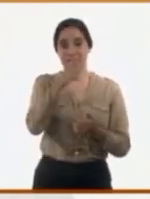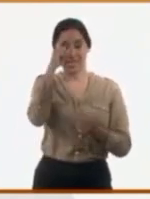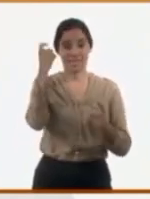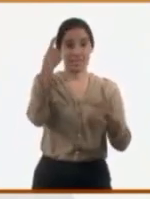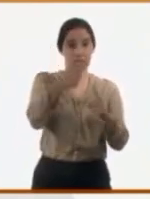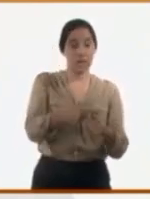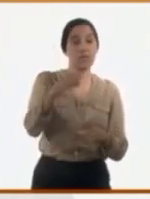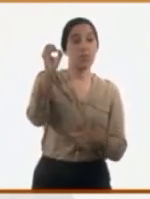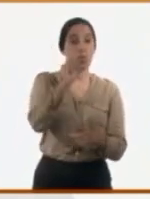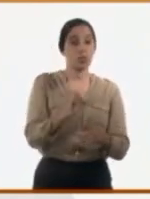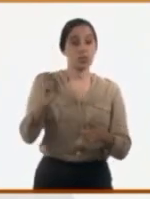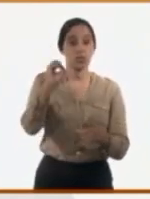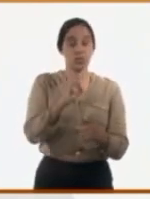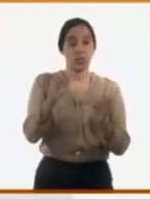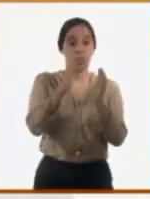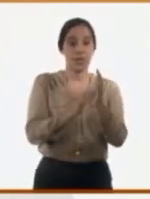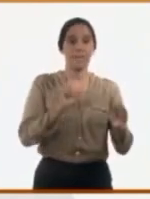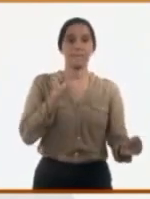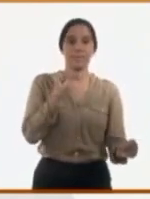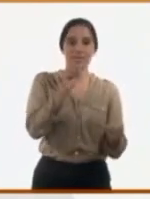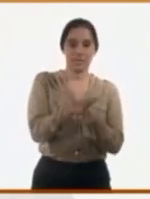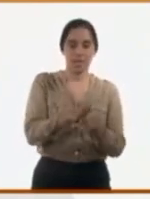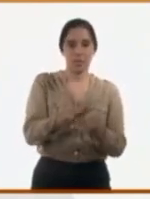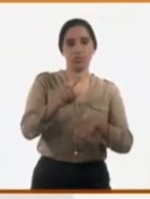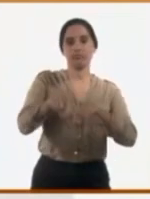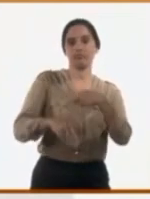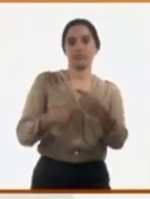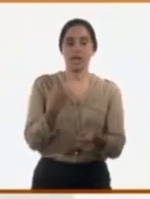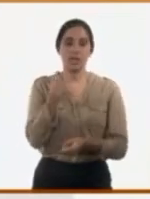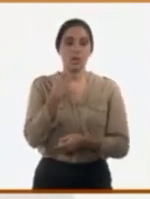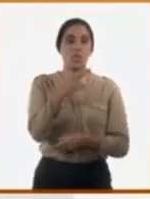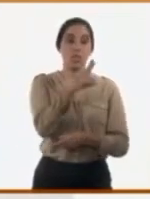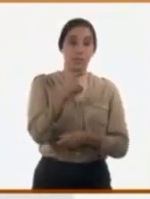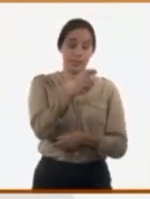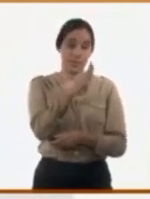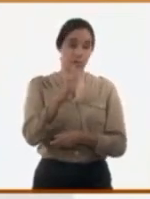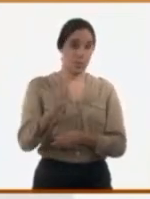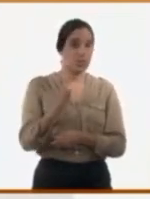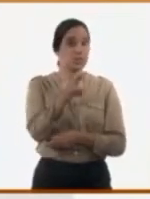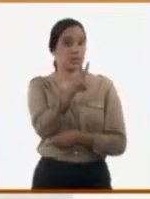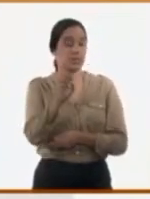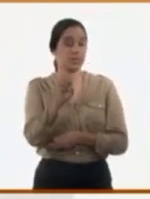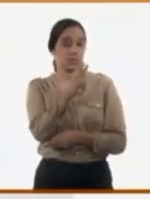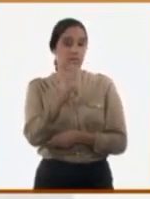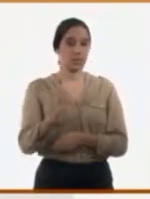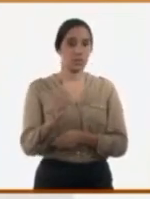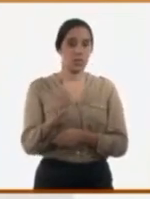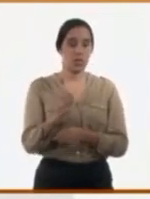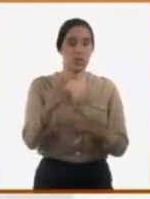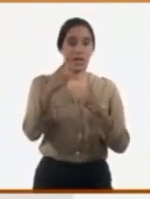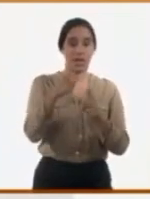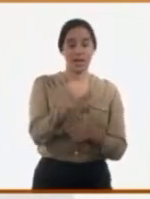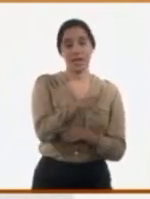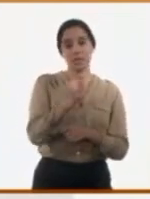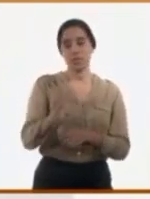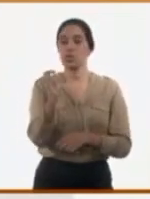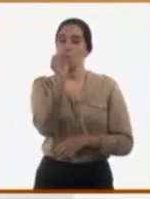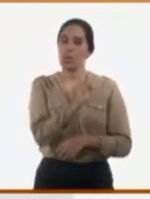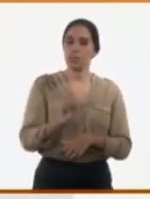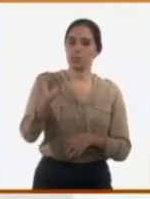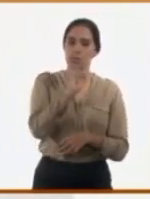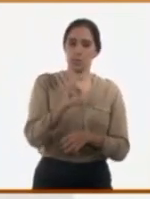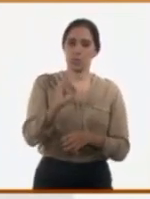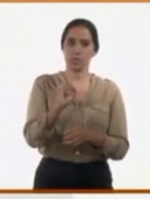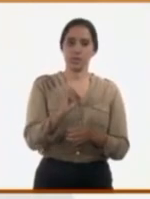comenzamos el curso escolar 2425 sobre el 14 de octubre con 8 semanas para todos los estudiantes continuant Y por